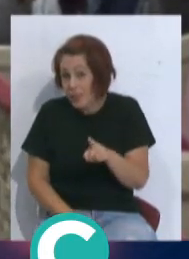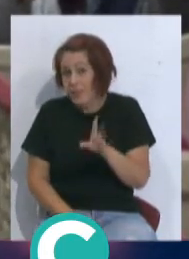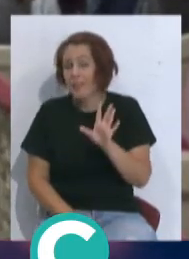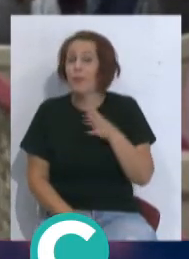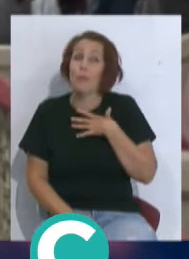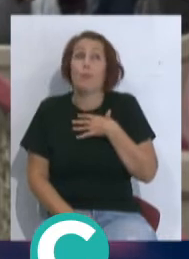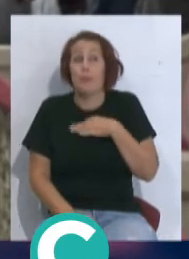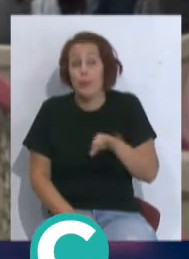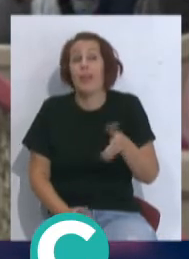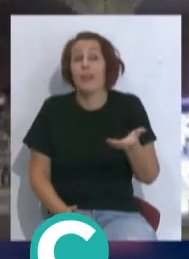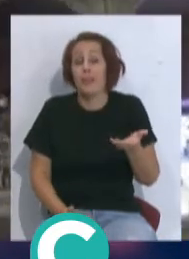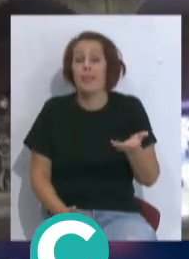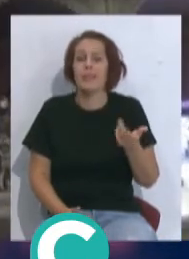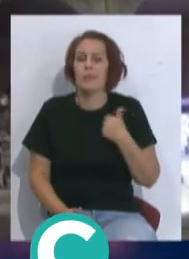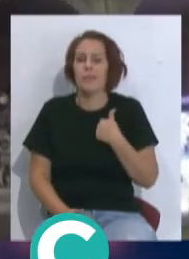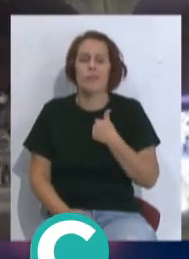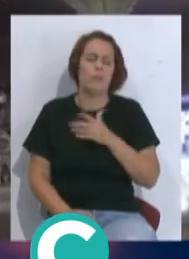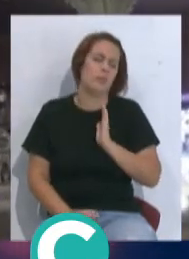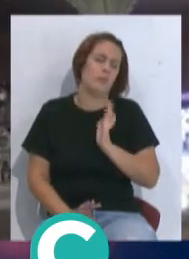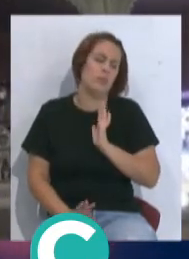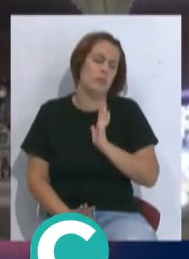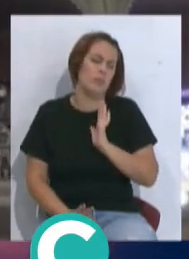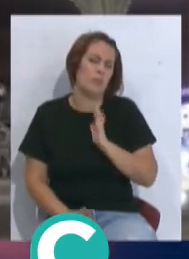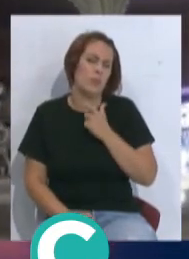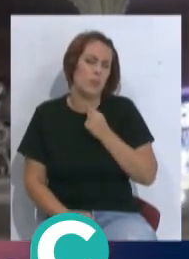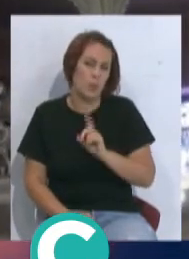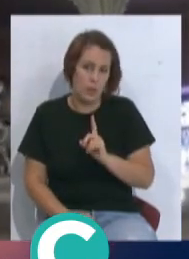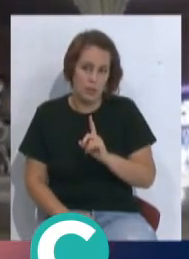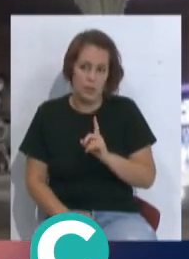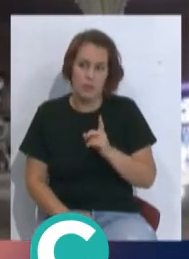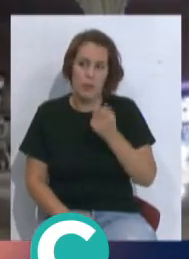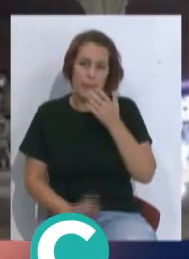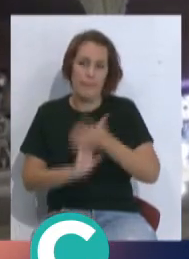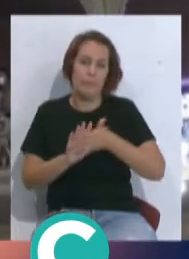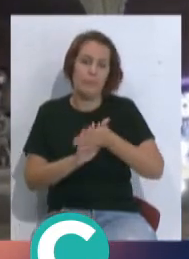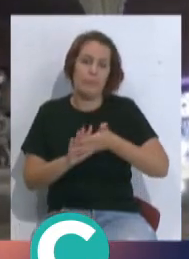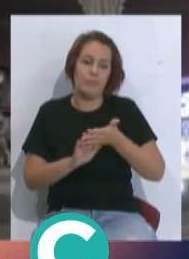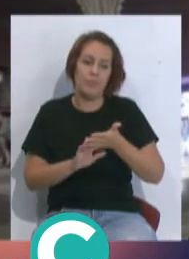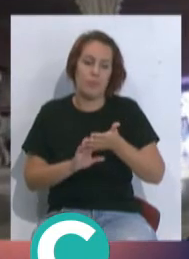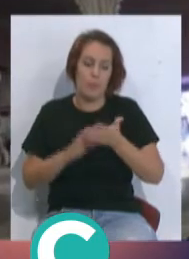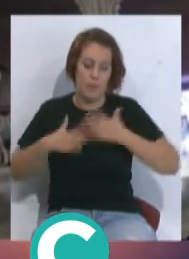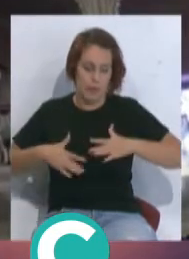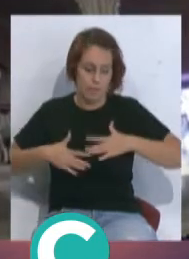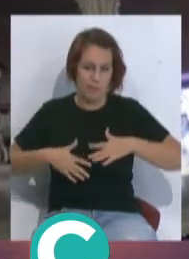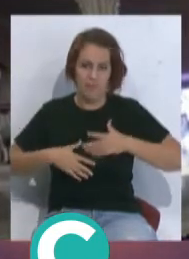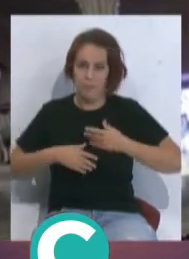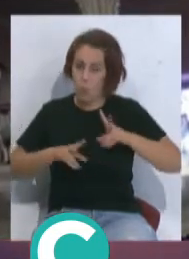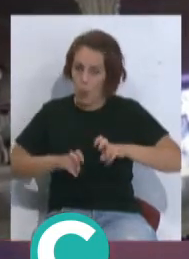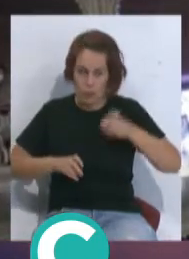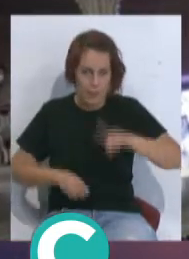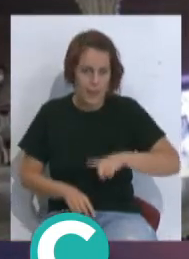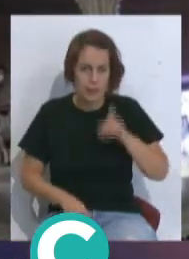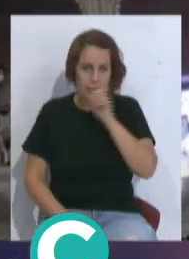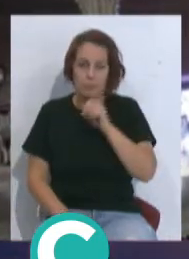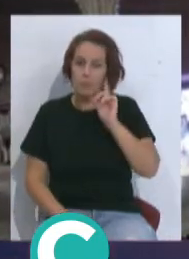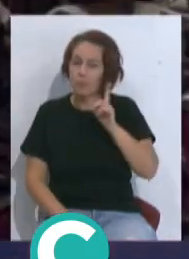ser. A mí eso no me convence, lo entiendo. Es que estamos hablando de que tiene que estrenar también tipo, ¿no? Todo. Es que no es solo el repertorio,